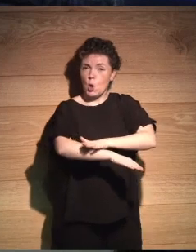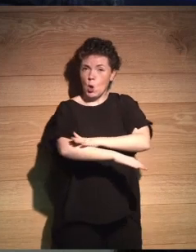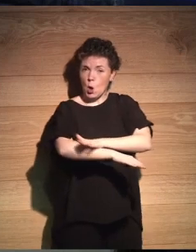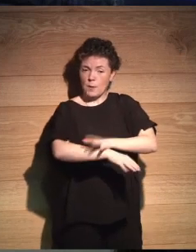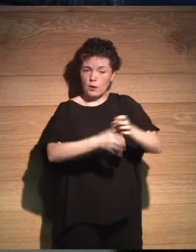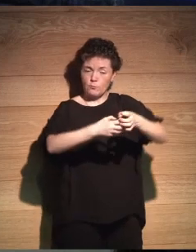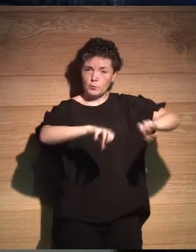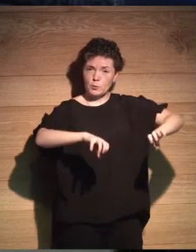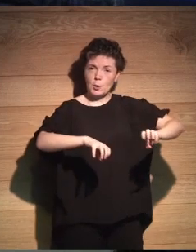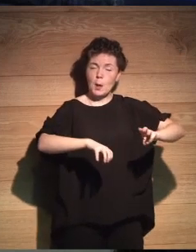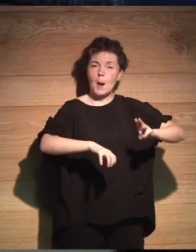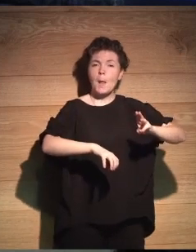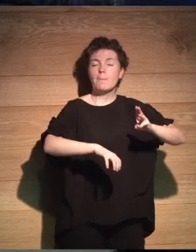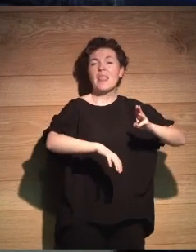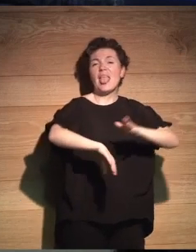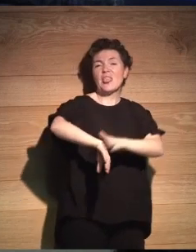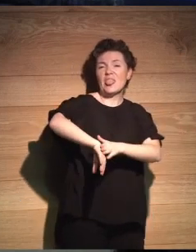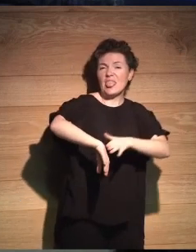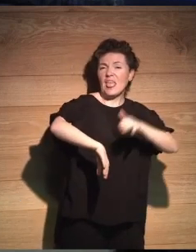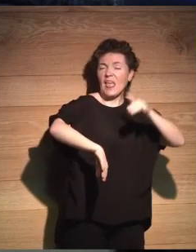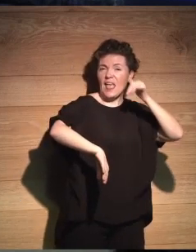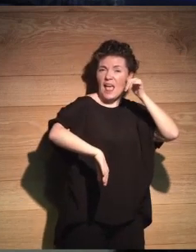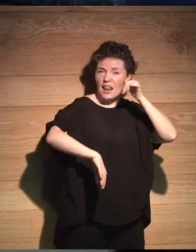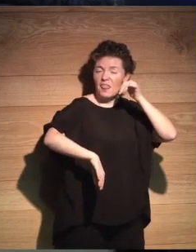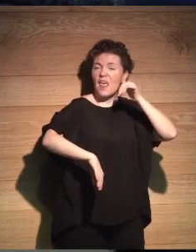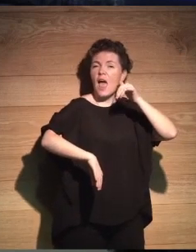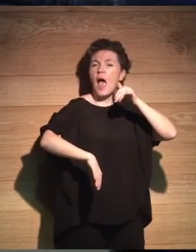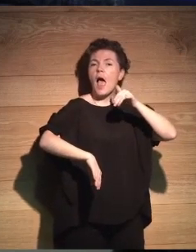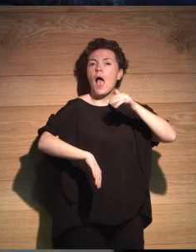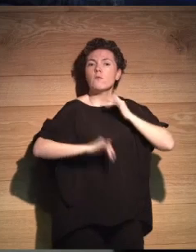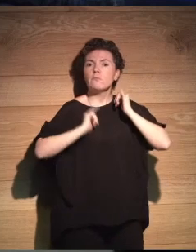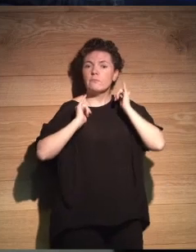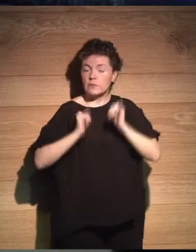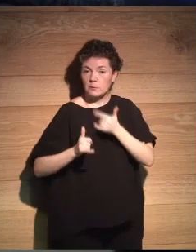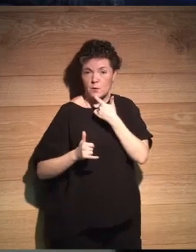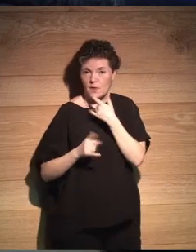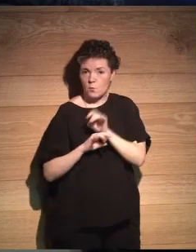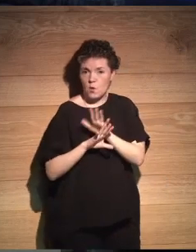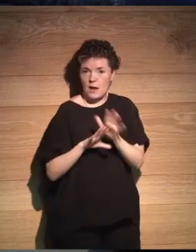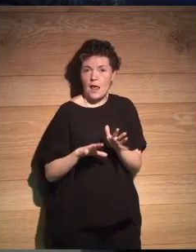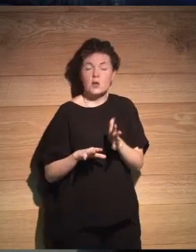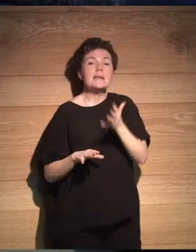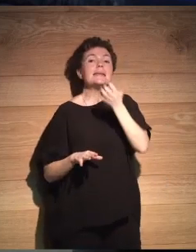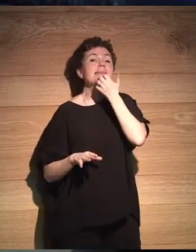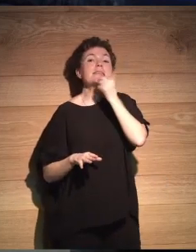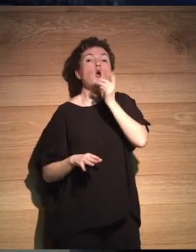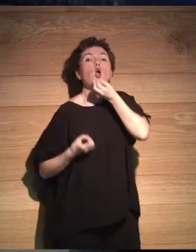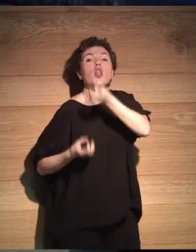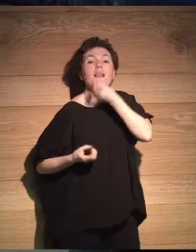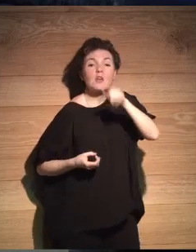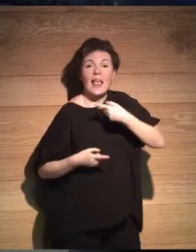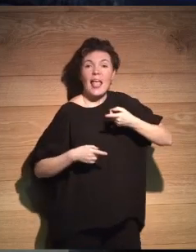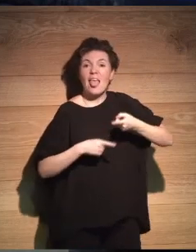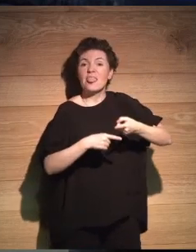gobierno popular, en la izquierda, que de hecho en un momento dado ella llega a decir, es que si no contamos que aquí hay